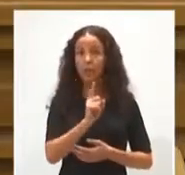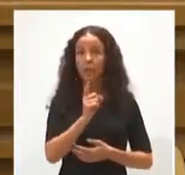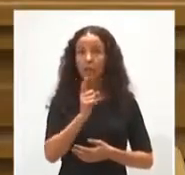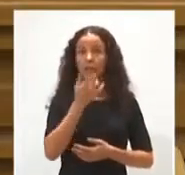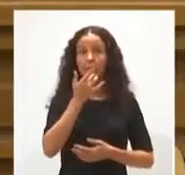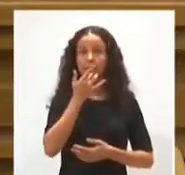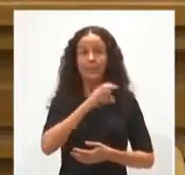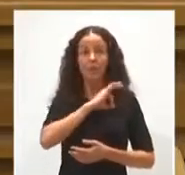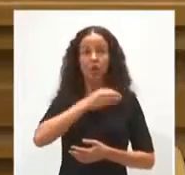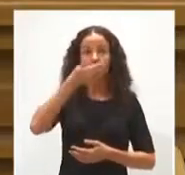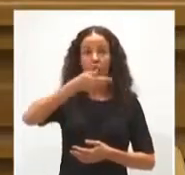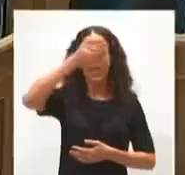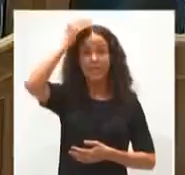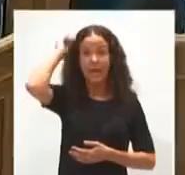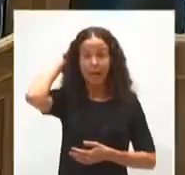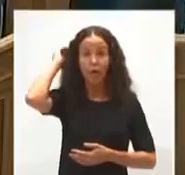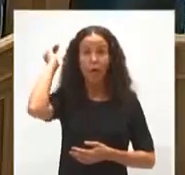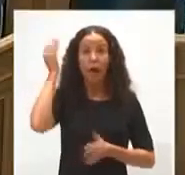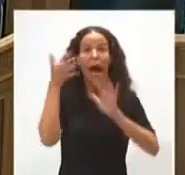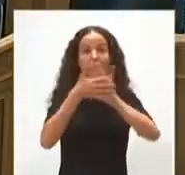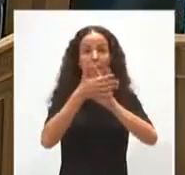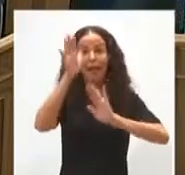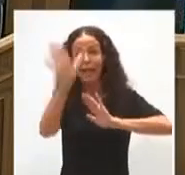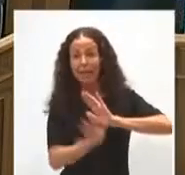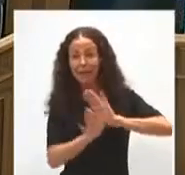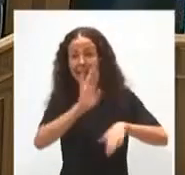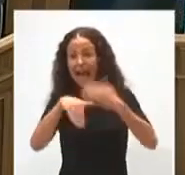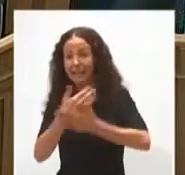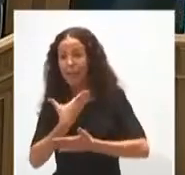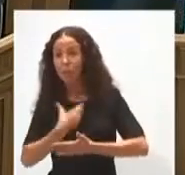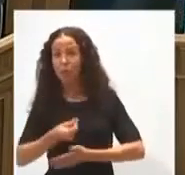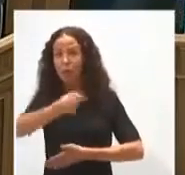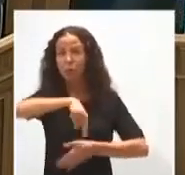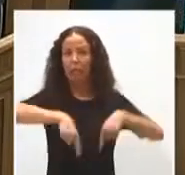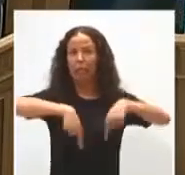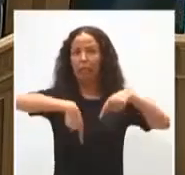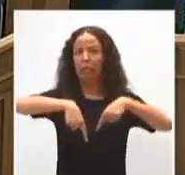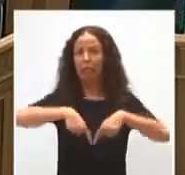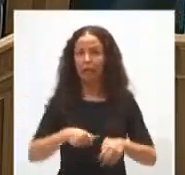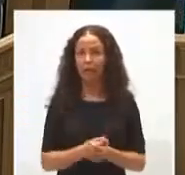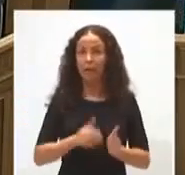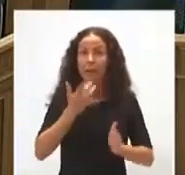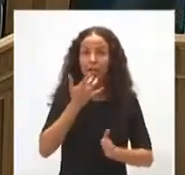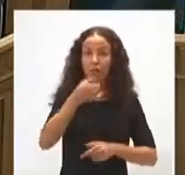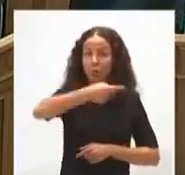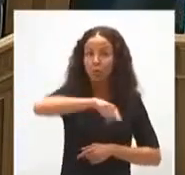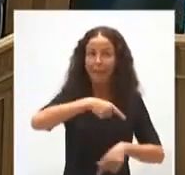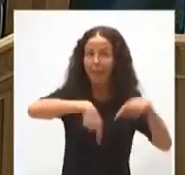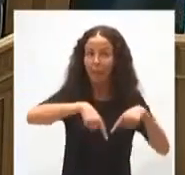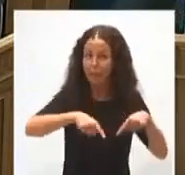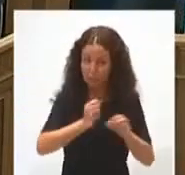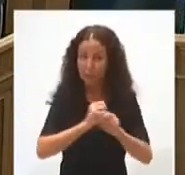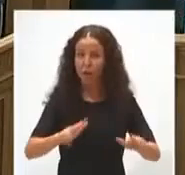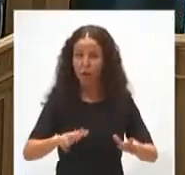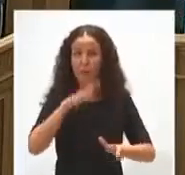anuncia que va a levante porque si no están temblando peores si no están temblando de frío